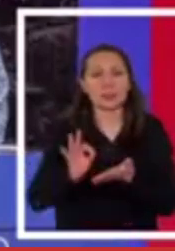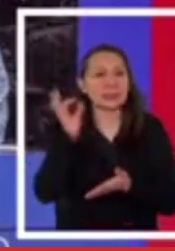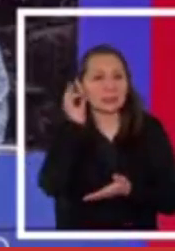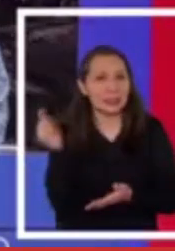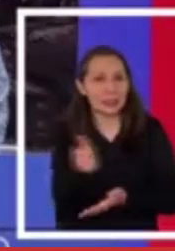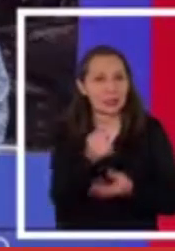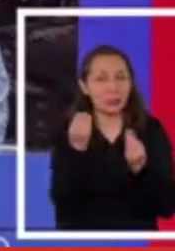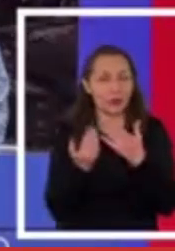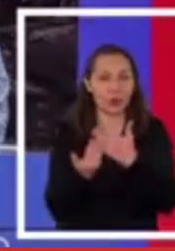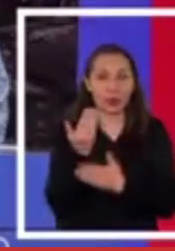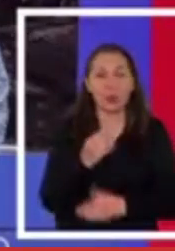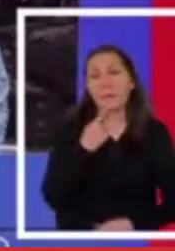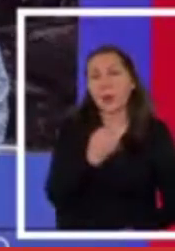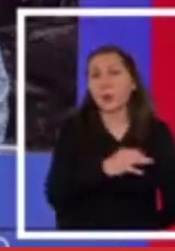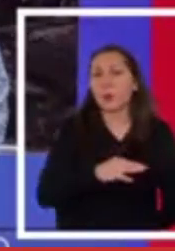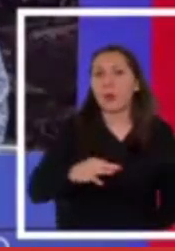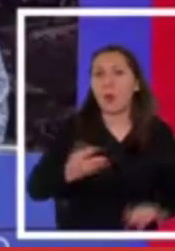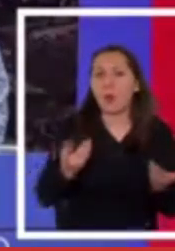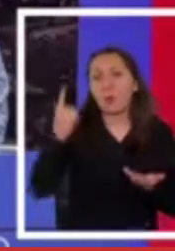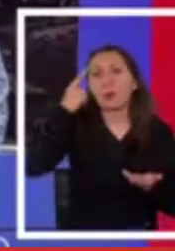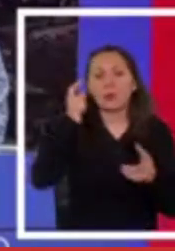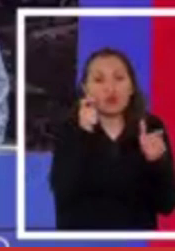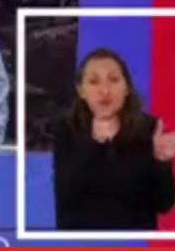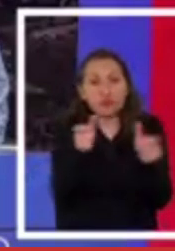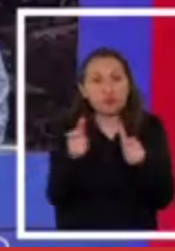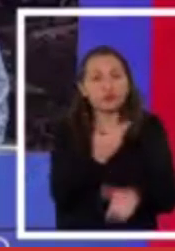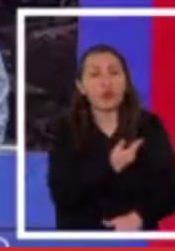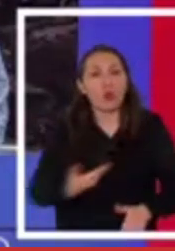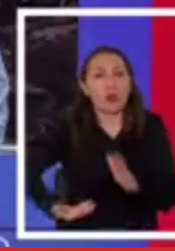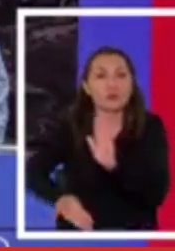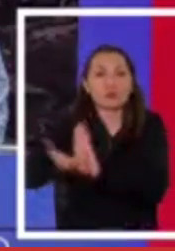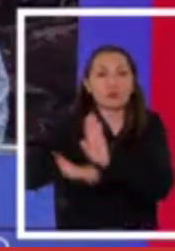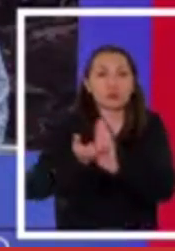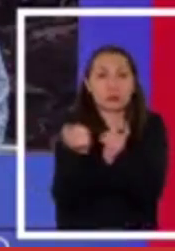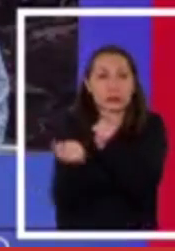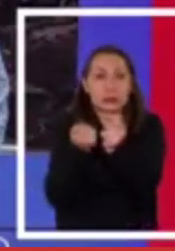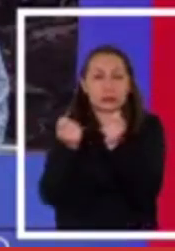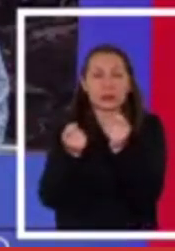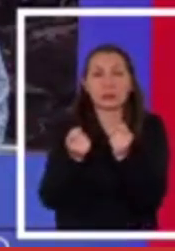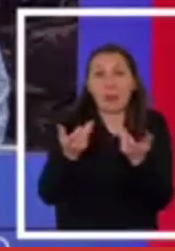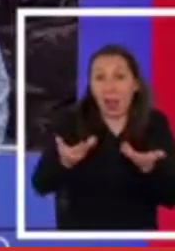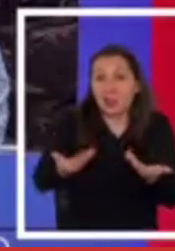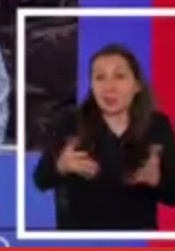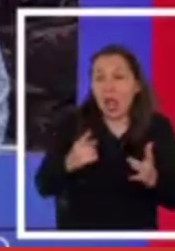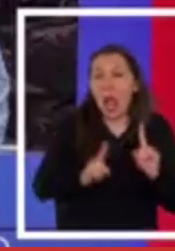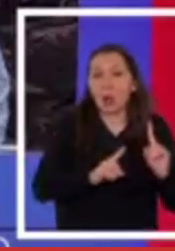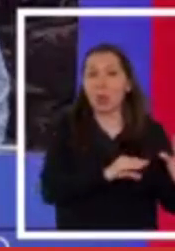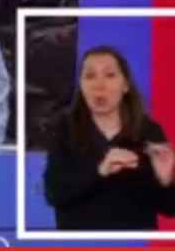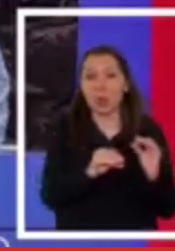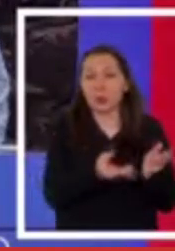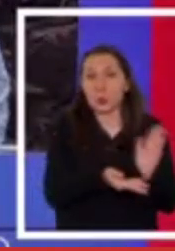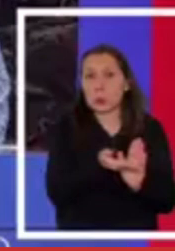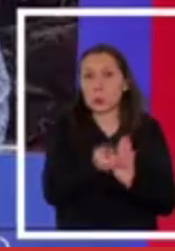días ministro cómo piensa controlar el gobierno el alza de precios ante un escenario donde ya existe especulación